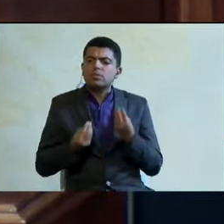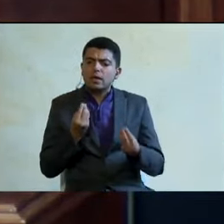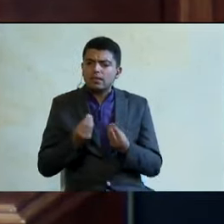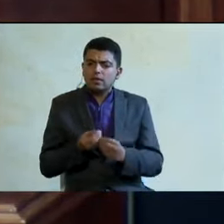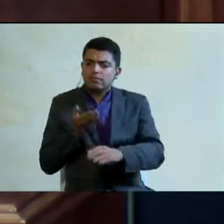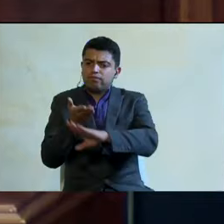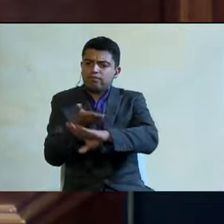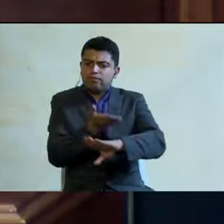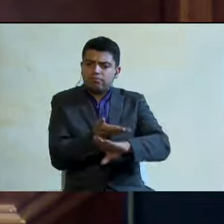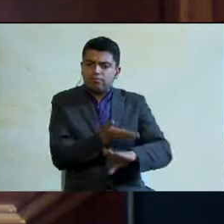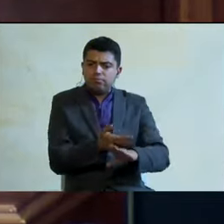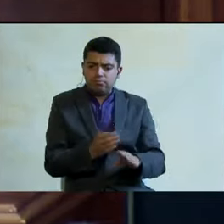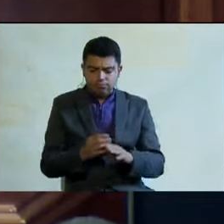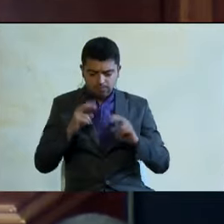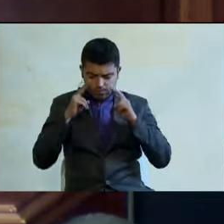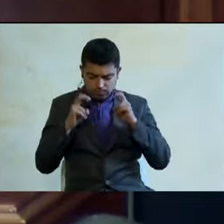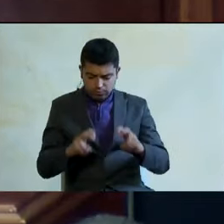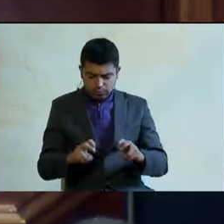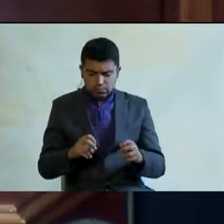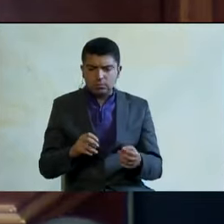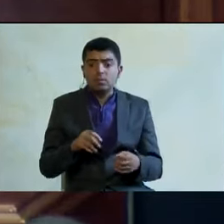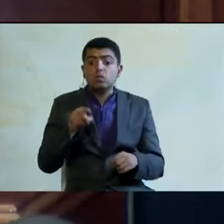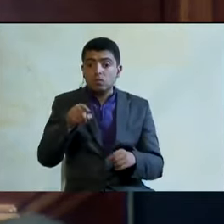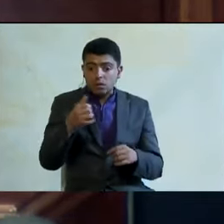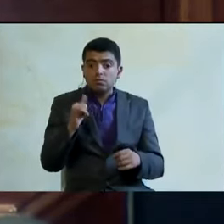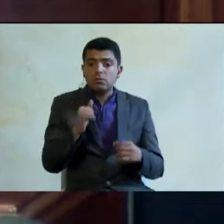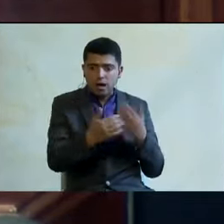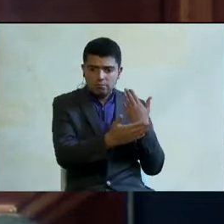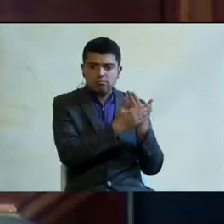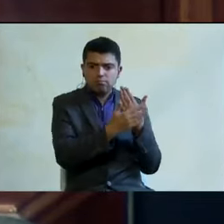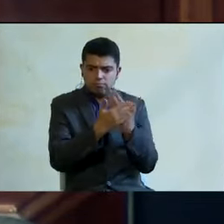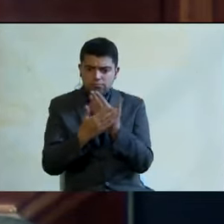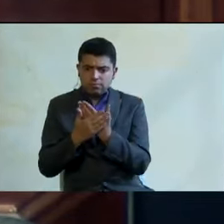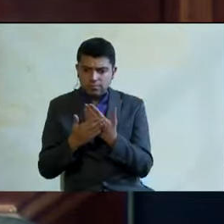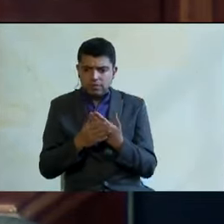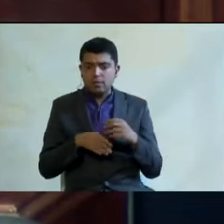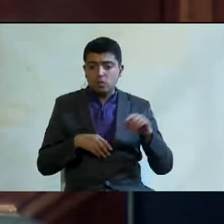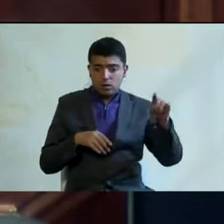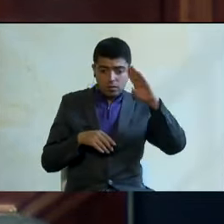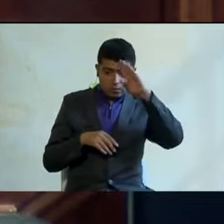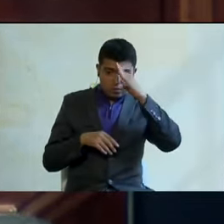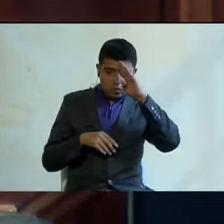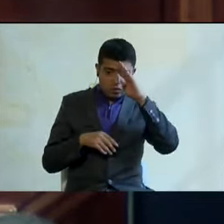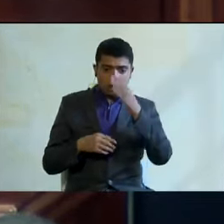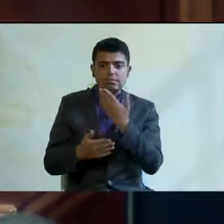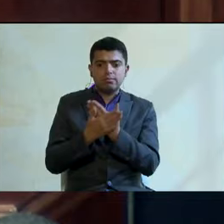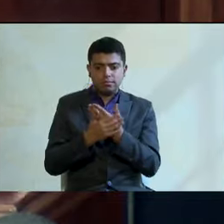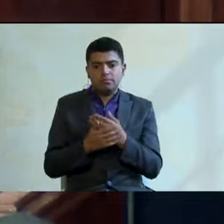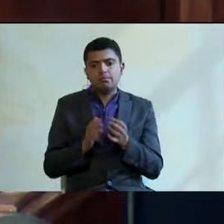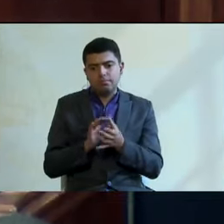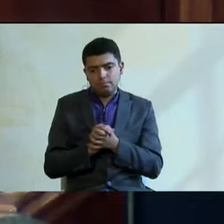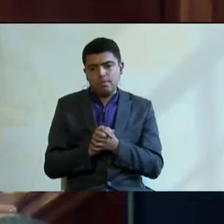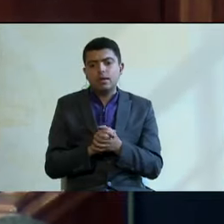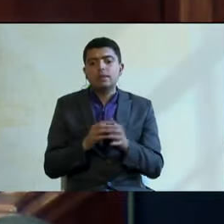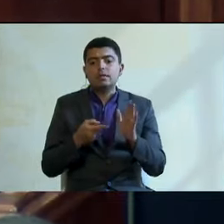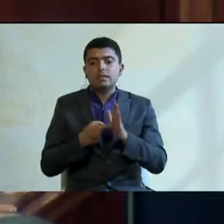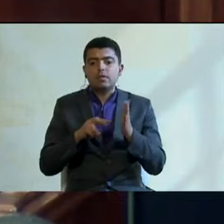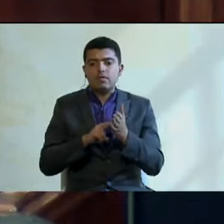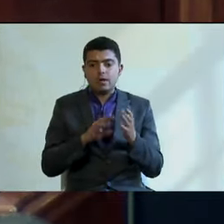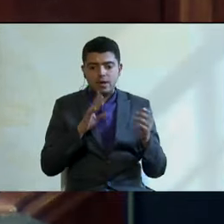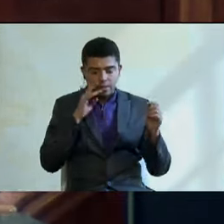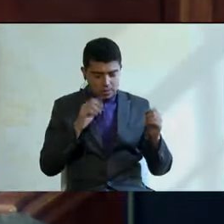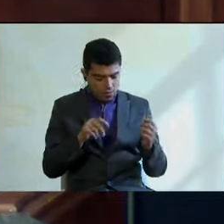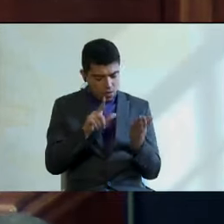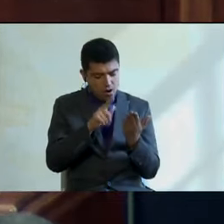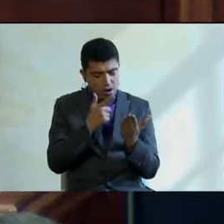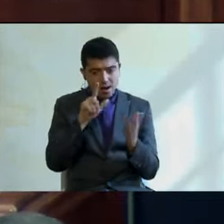excepciones que ustedes con mucha Claridad nos han generado como inquietud y van a ser salvadas del proyecto de ley por